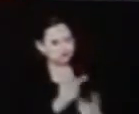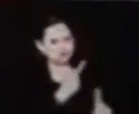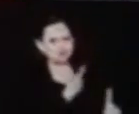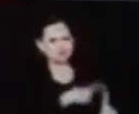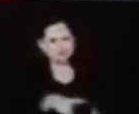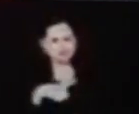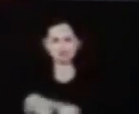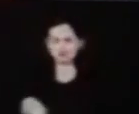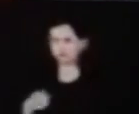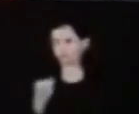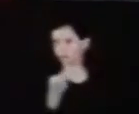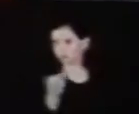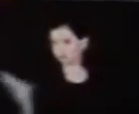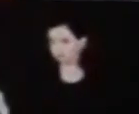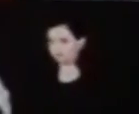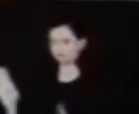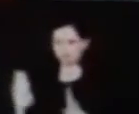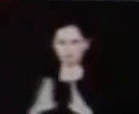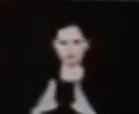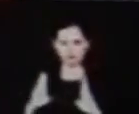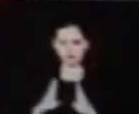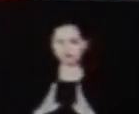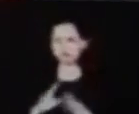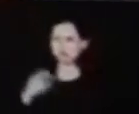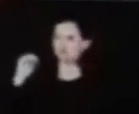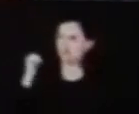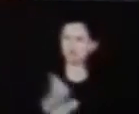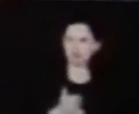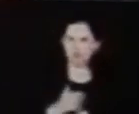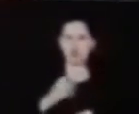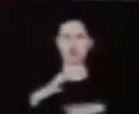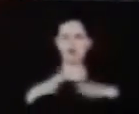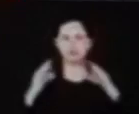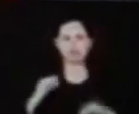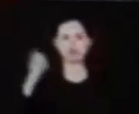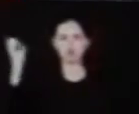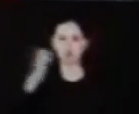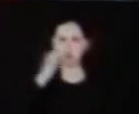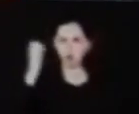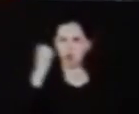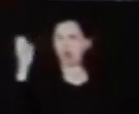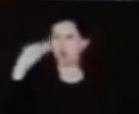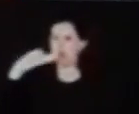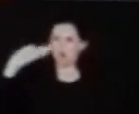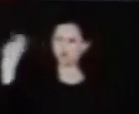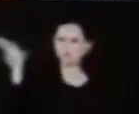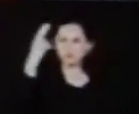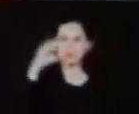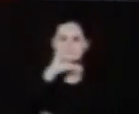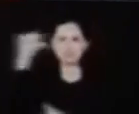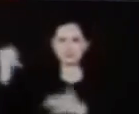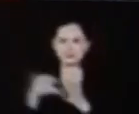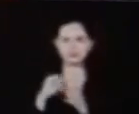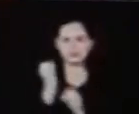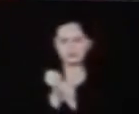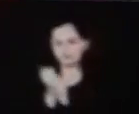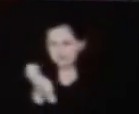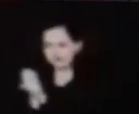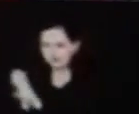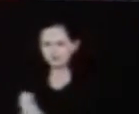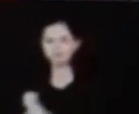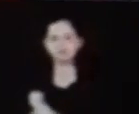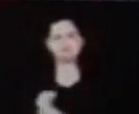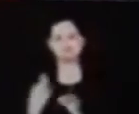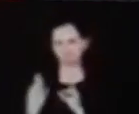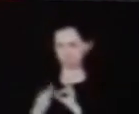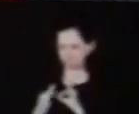Fuerzas Armadas han hecho escuelas, tienen universidades, centros de investigación, poseen